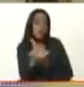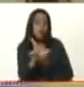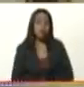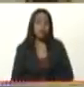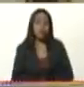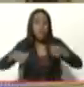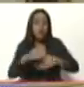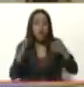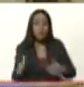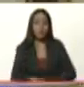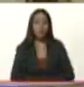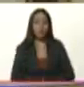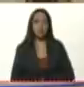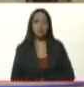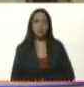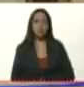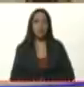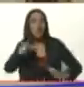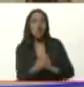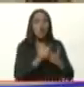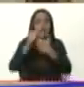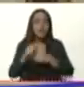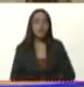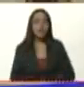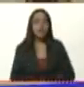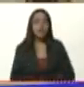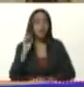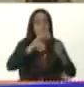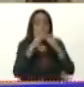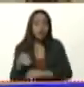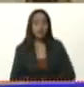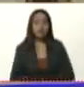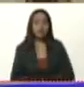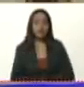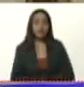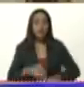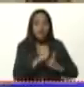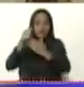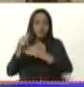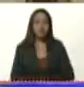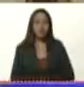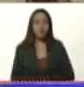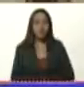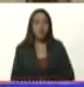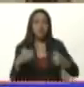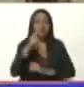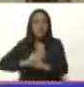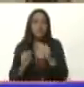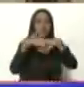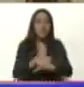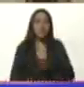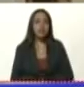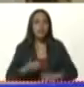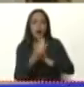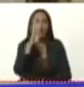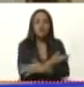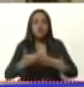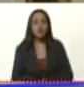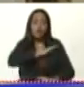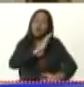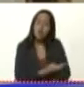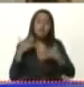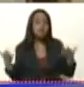todos. Se los pido a todos. A través de pañuelos, de distintas modalidades, porque